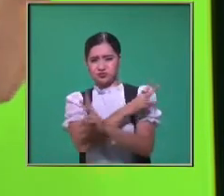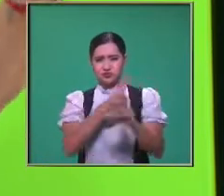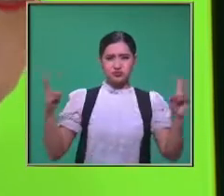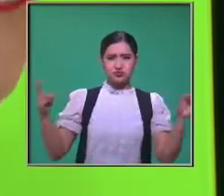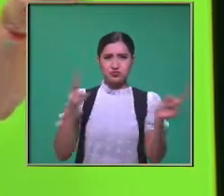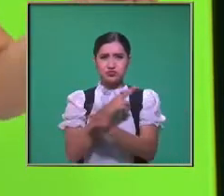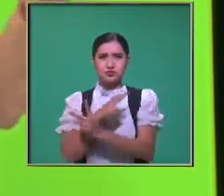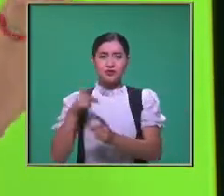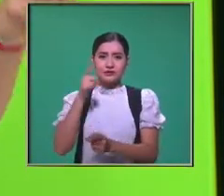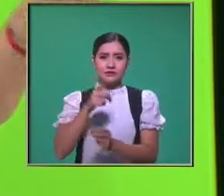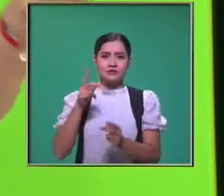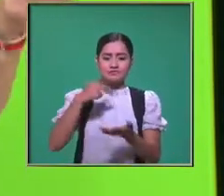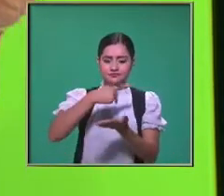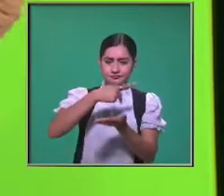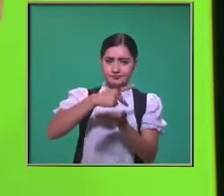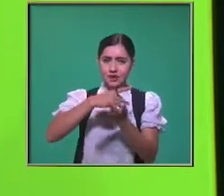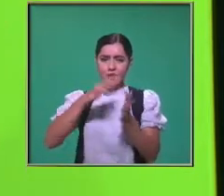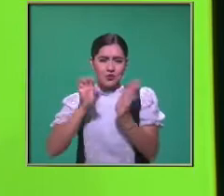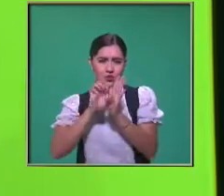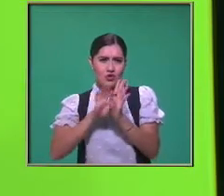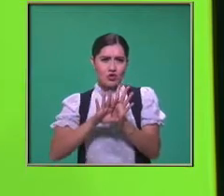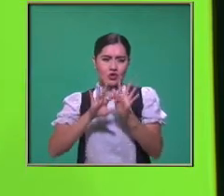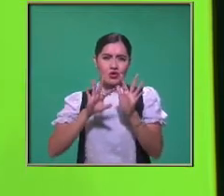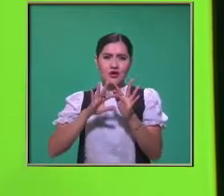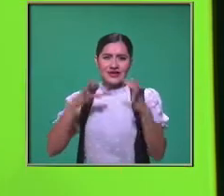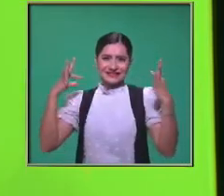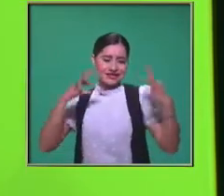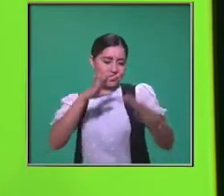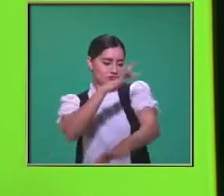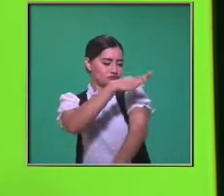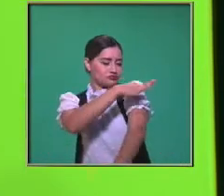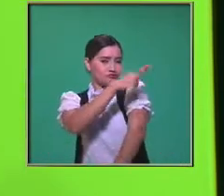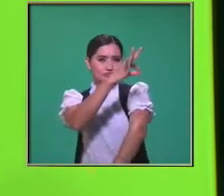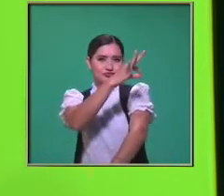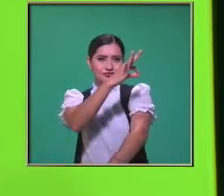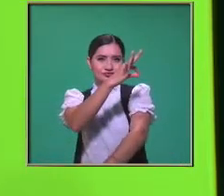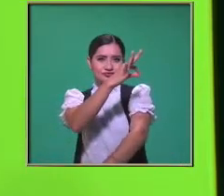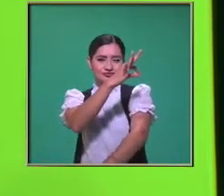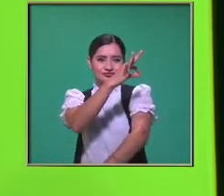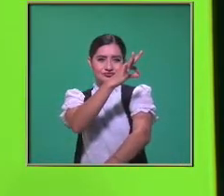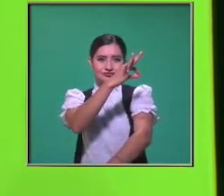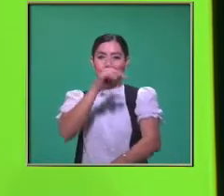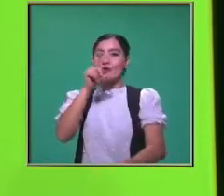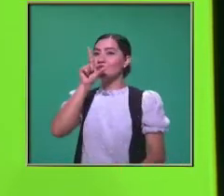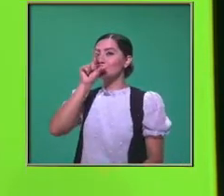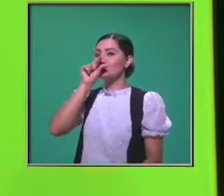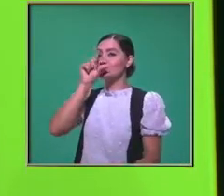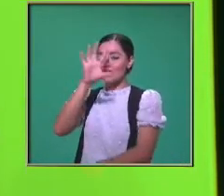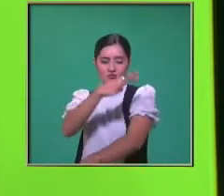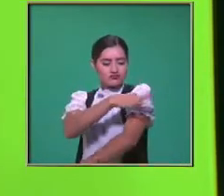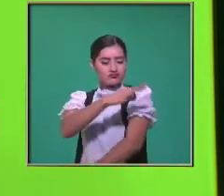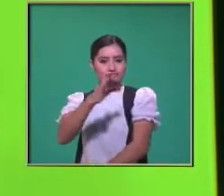plumas volaban y entonces ¡ay! Se emocionaban bastante. Y iban detrás de la plumita